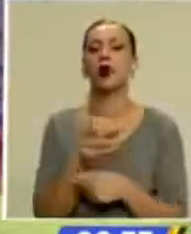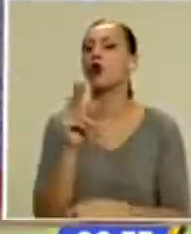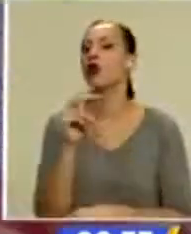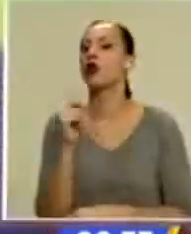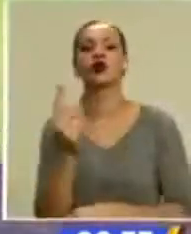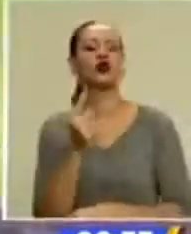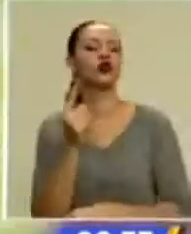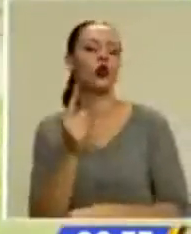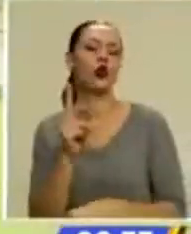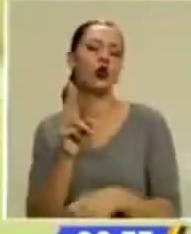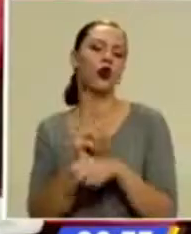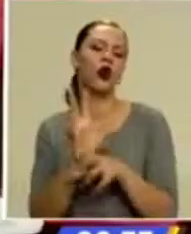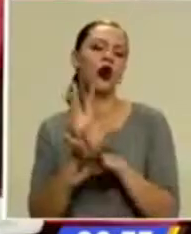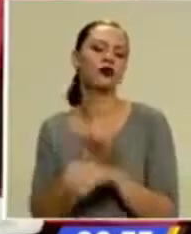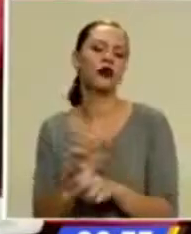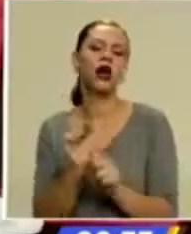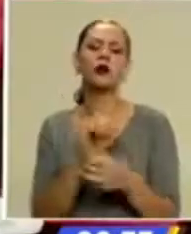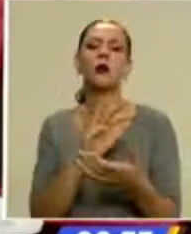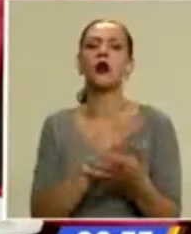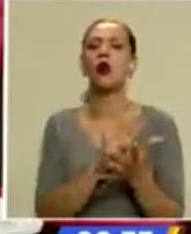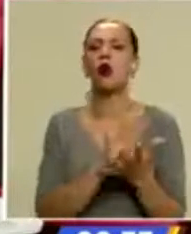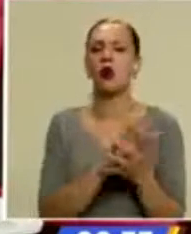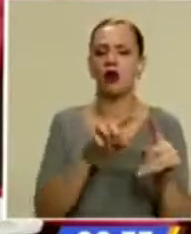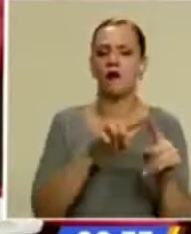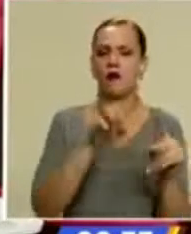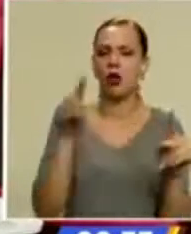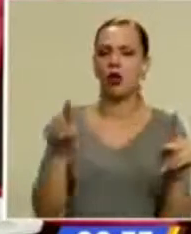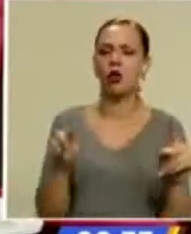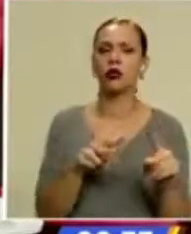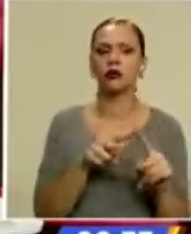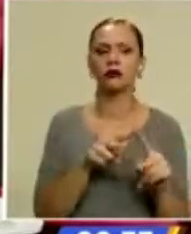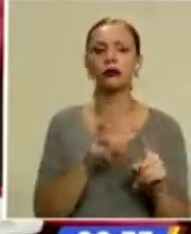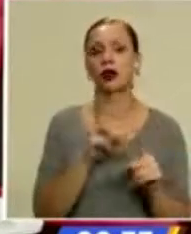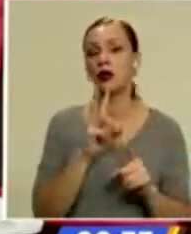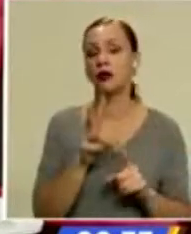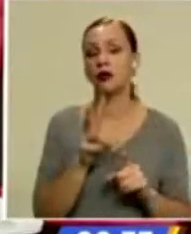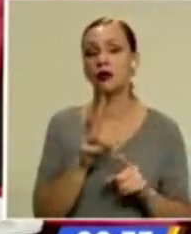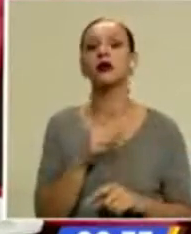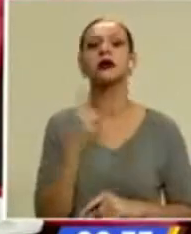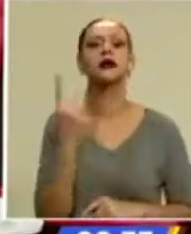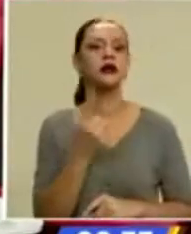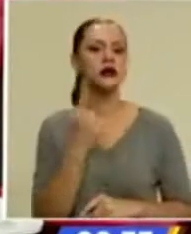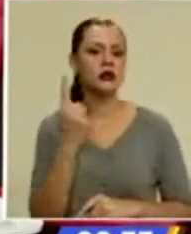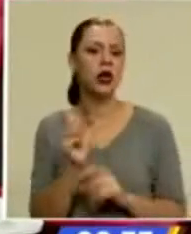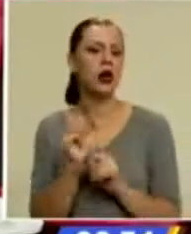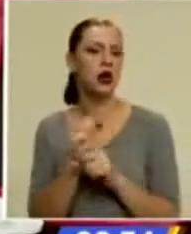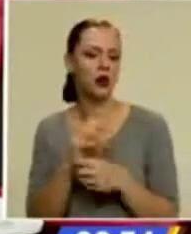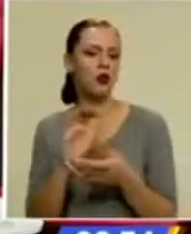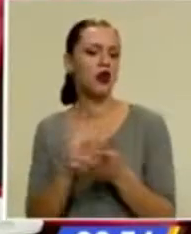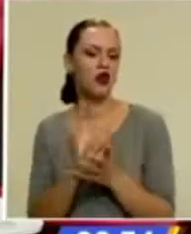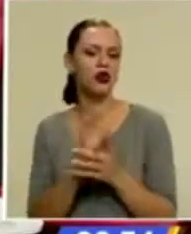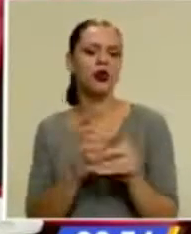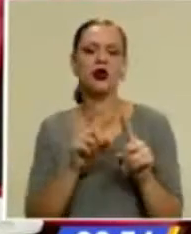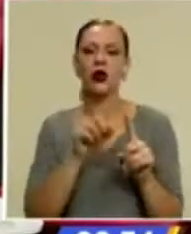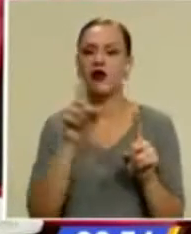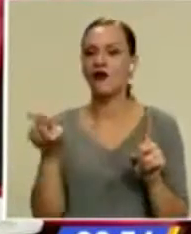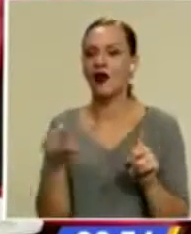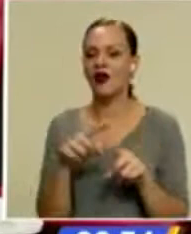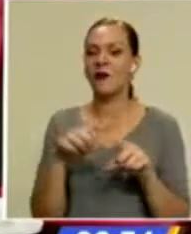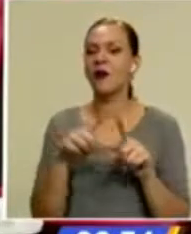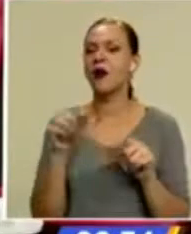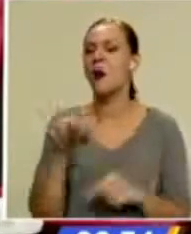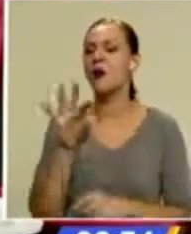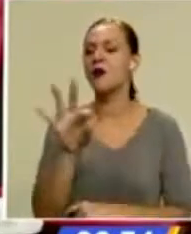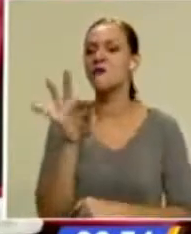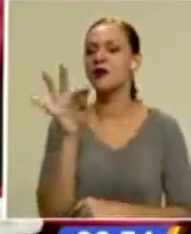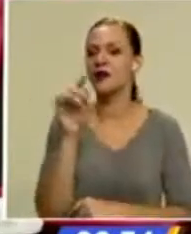solo, usualmente solo hacemos tortillas redondas, ¿verdad? Siempre hemos hecho tortillas redondas, pero hoy vamos a